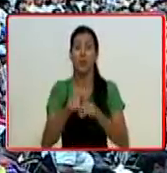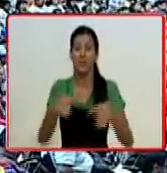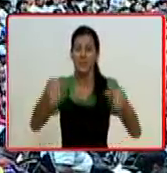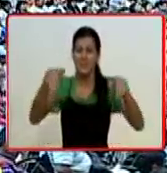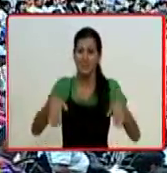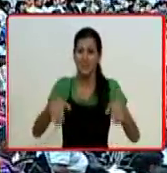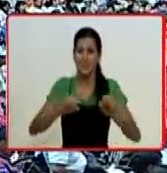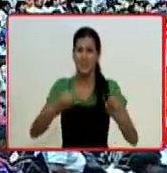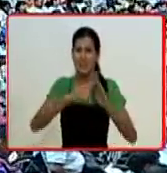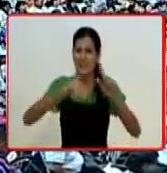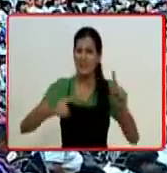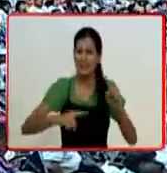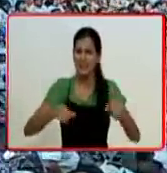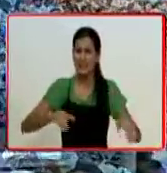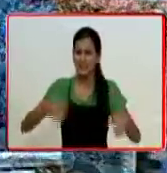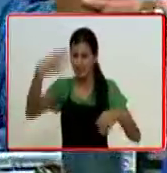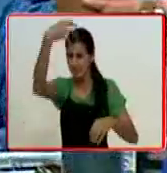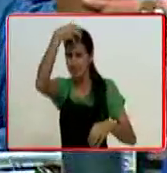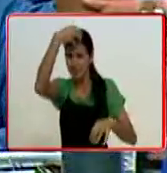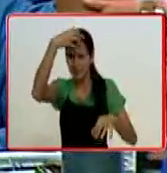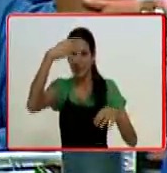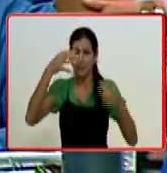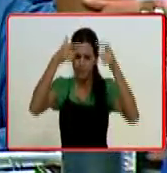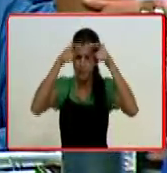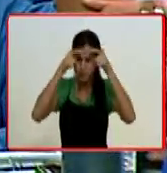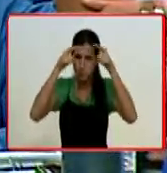silla eléctrica a todos los conjurados?